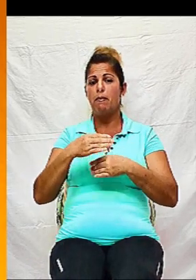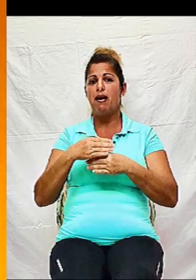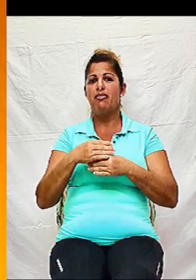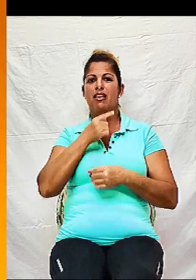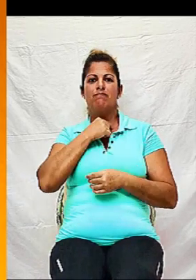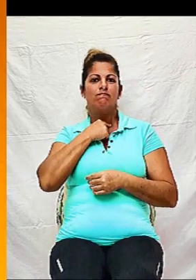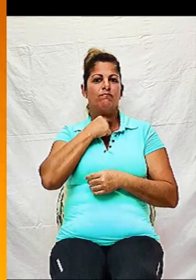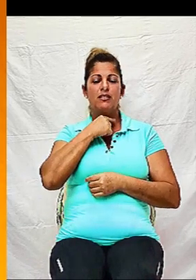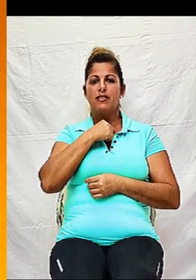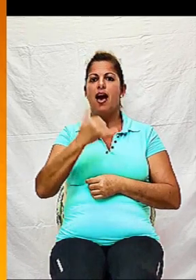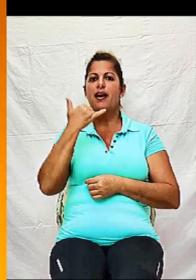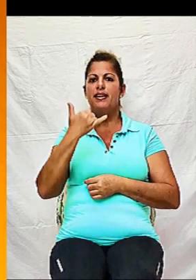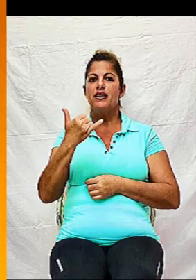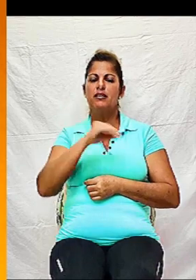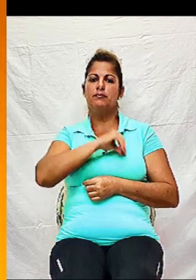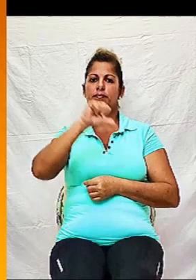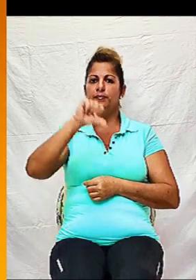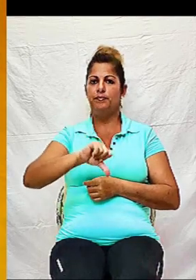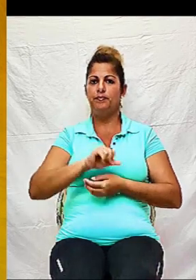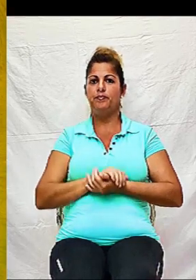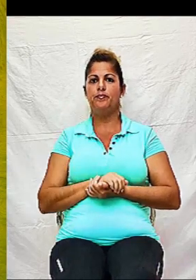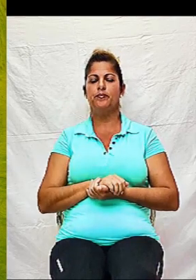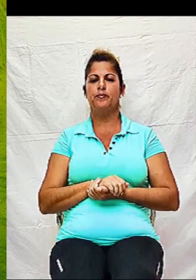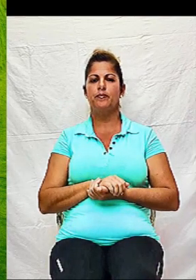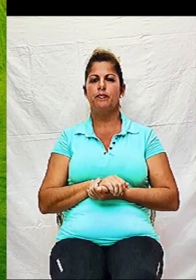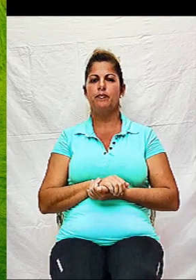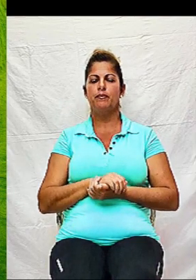de ansiedad y depresión.